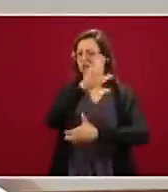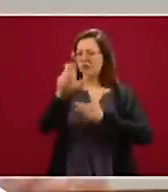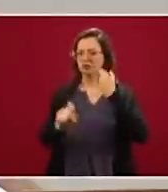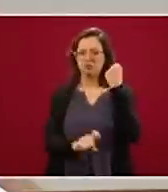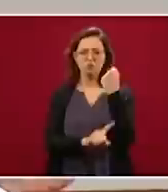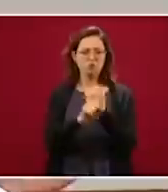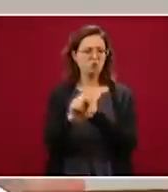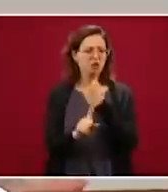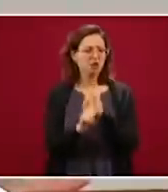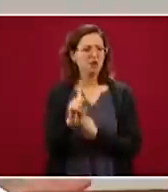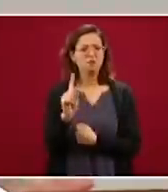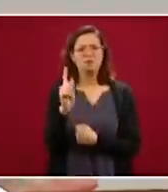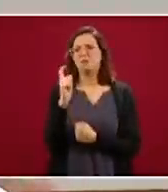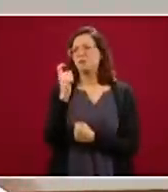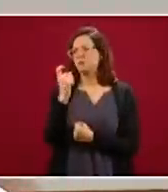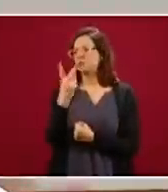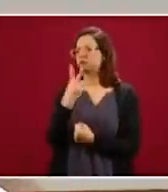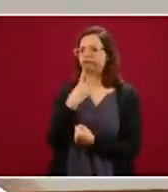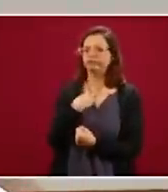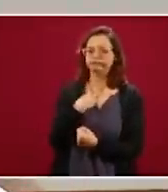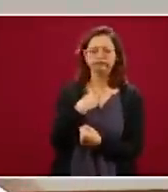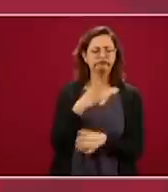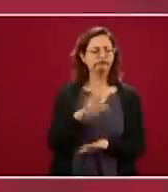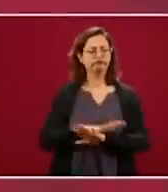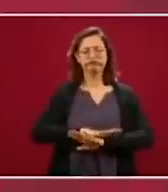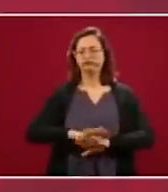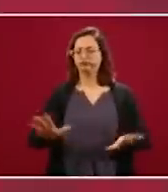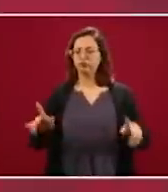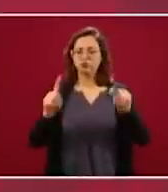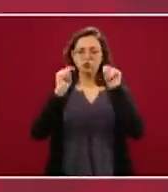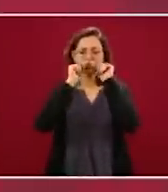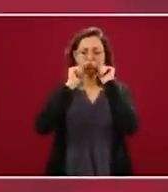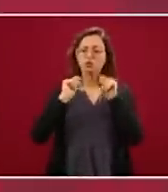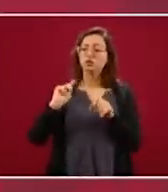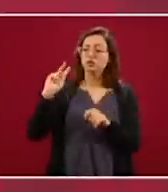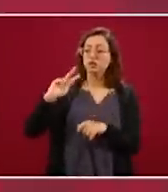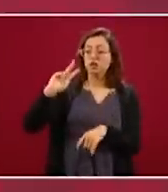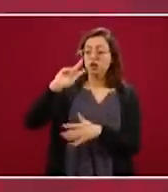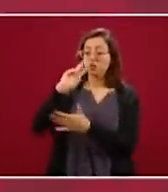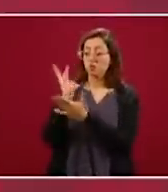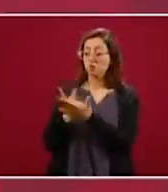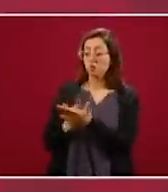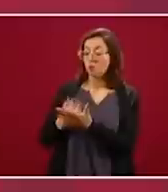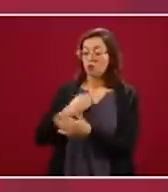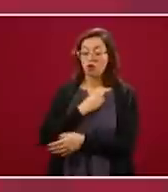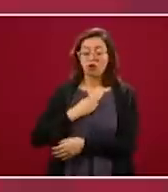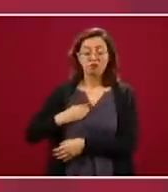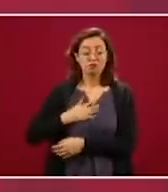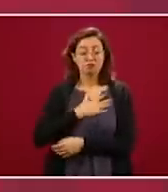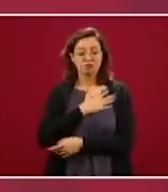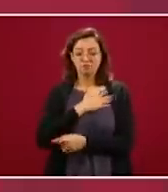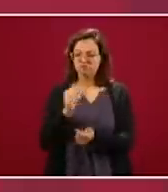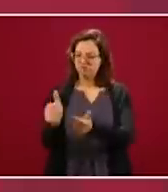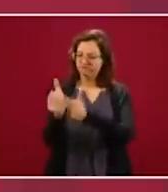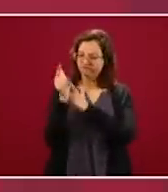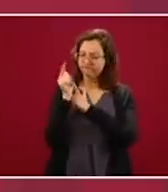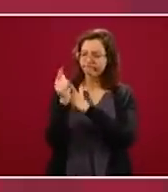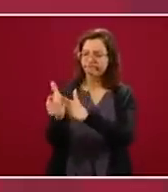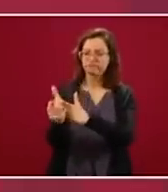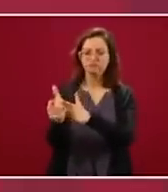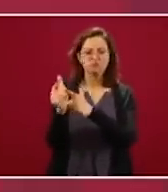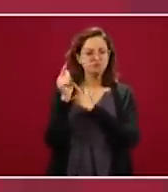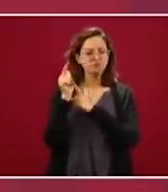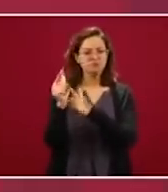en la economía, los programas de bienestar se sostienen. Van a